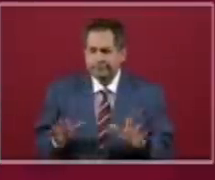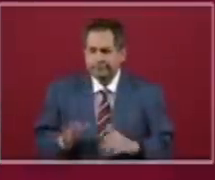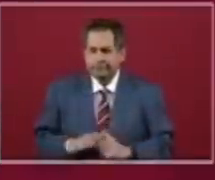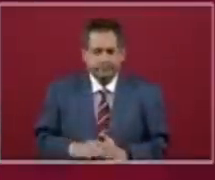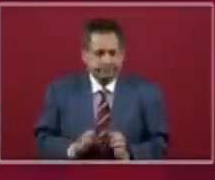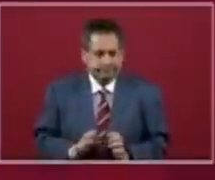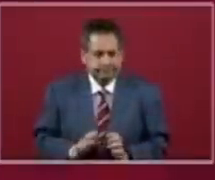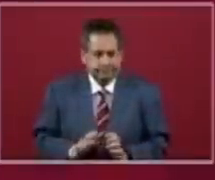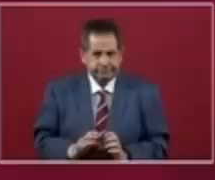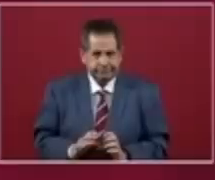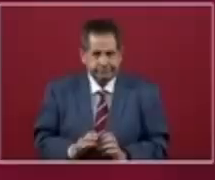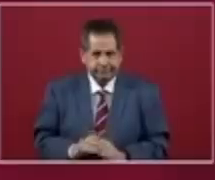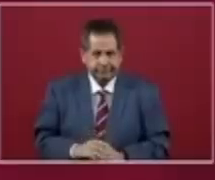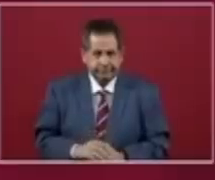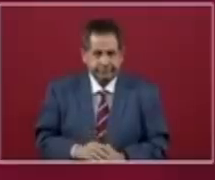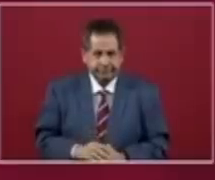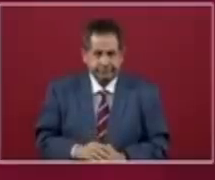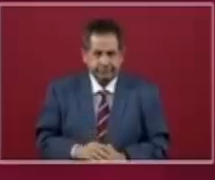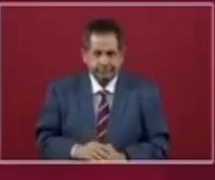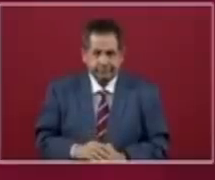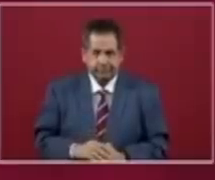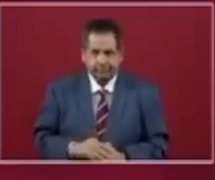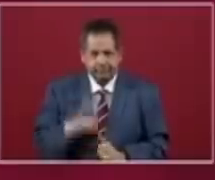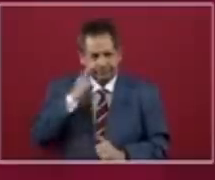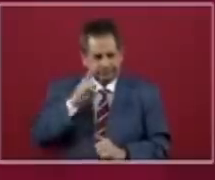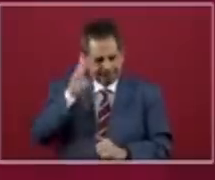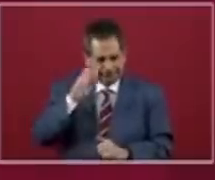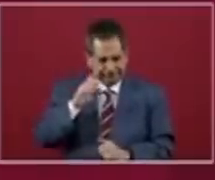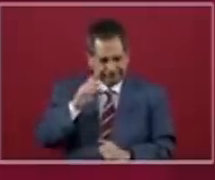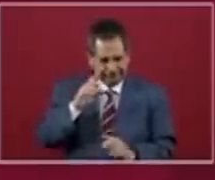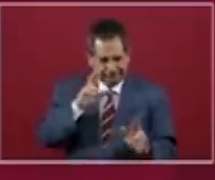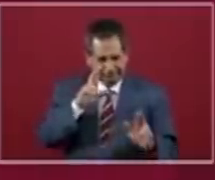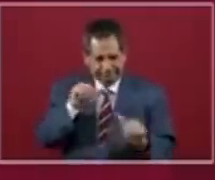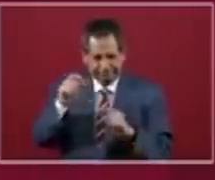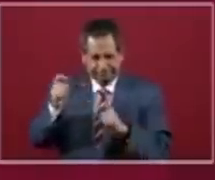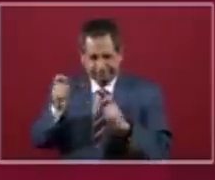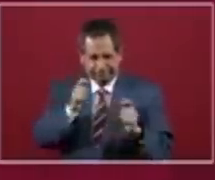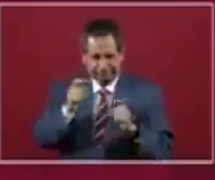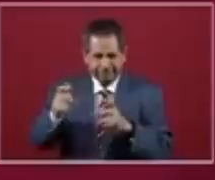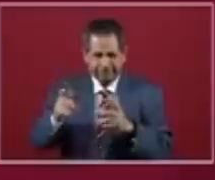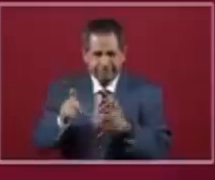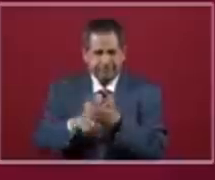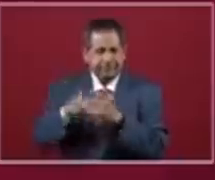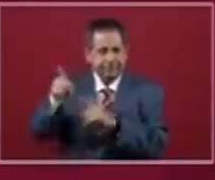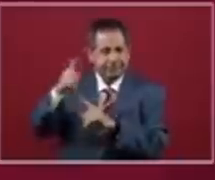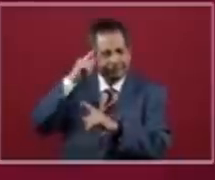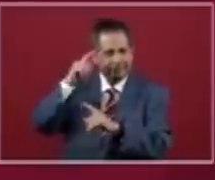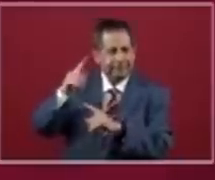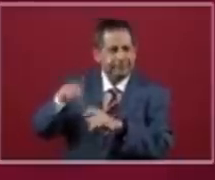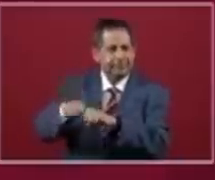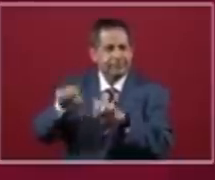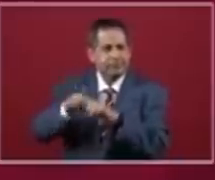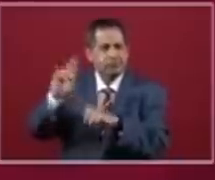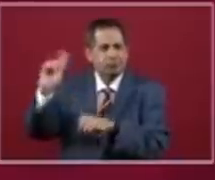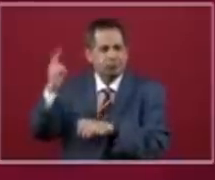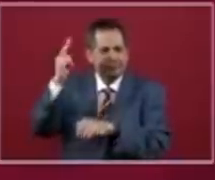porque es como una porra grosera de los Pumas.